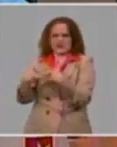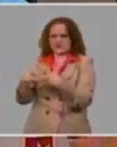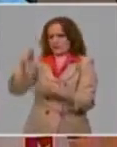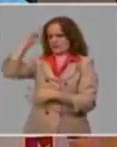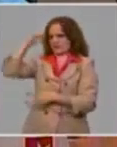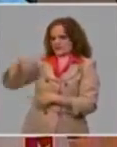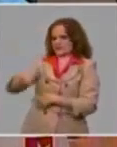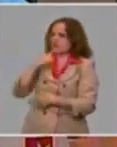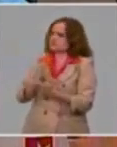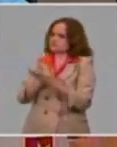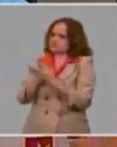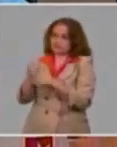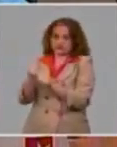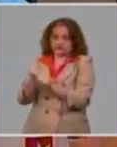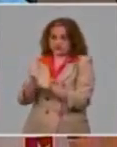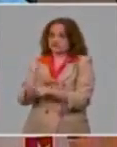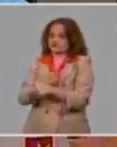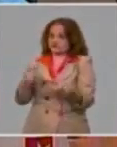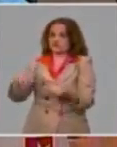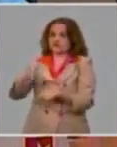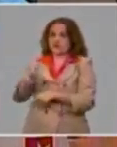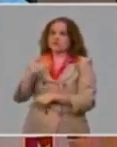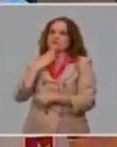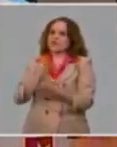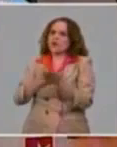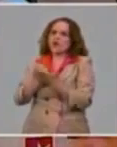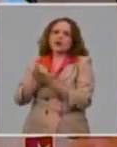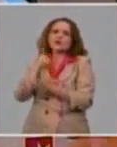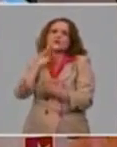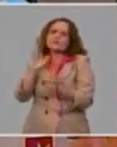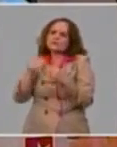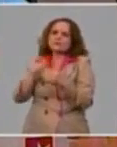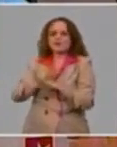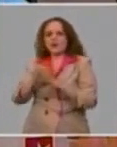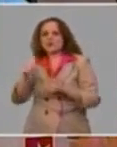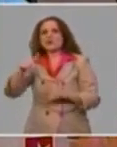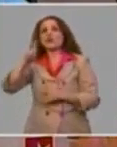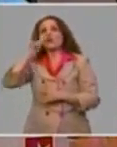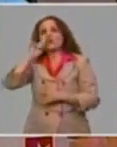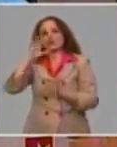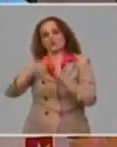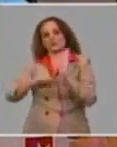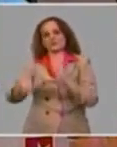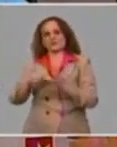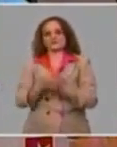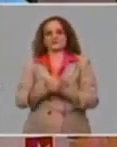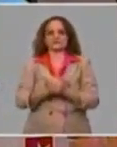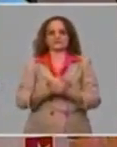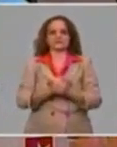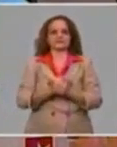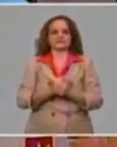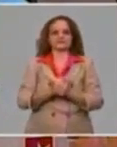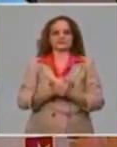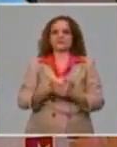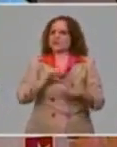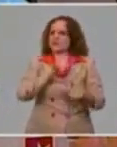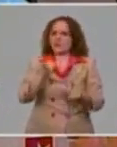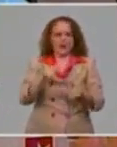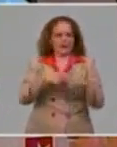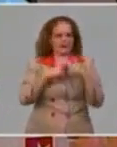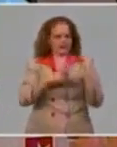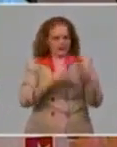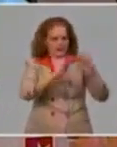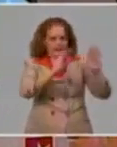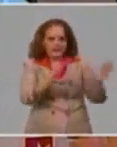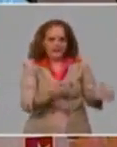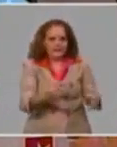de junio. Hay otras cosas que hemos participado, incluyendo lo que tiene que ver con el apoyo con pipas, reparación de equipo, de